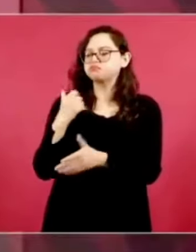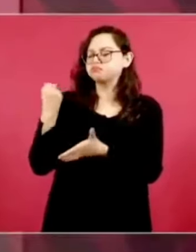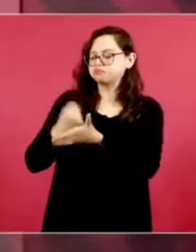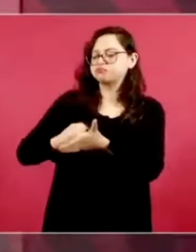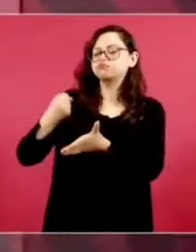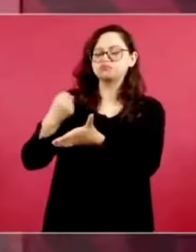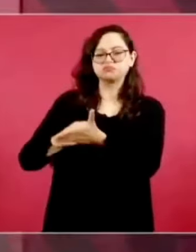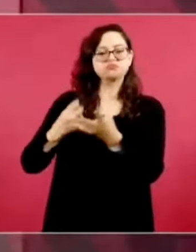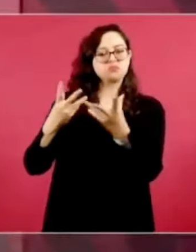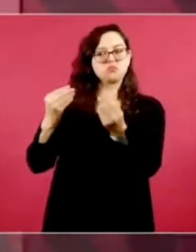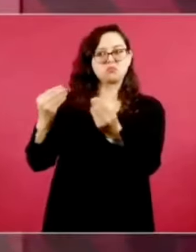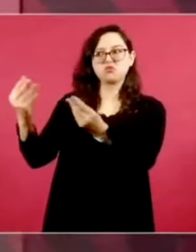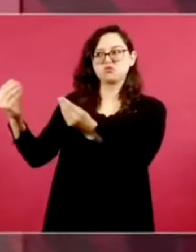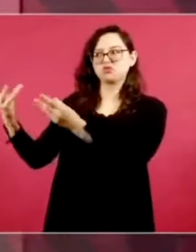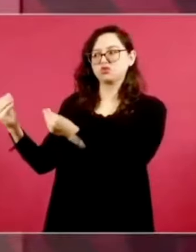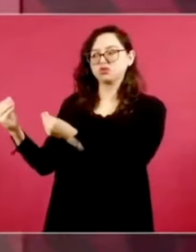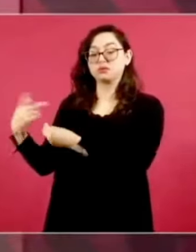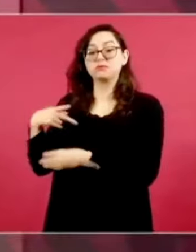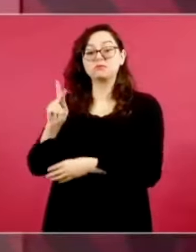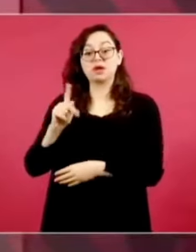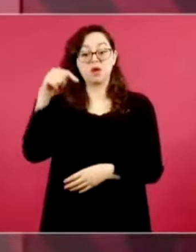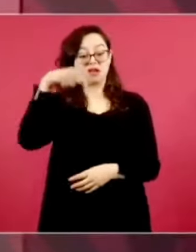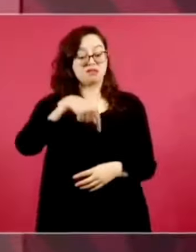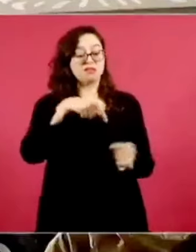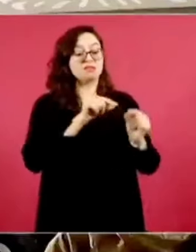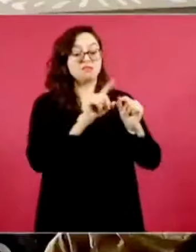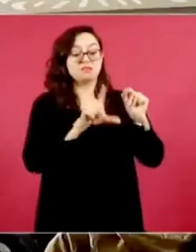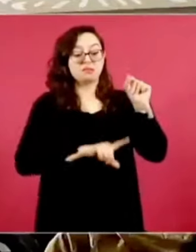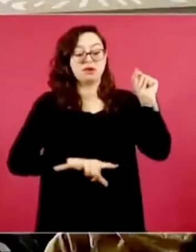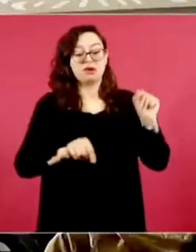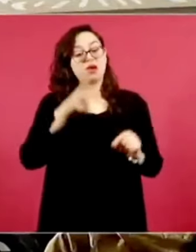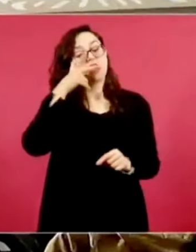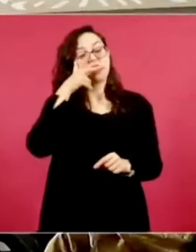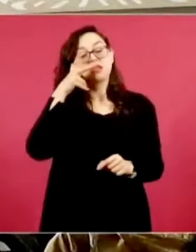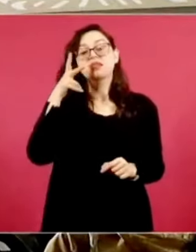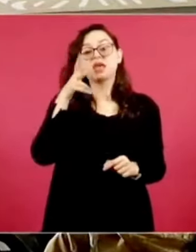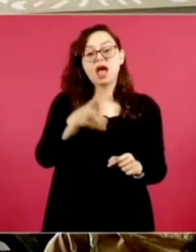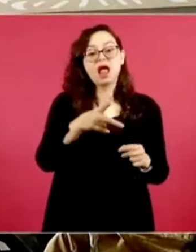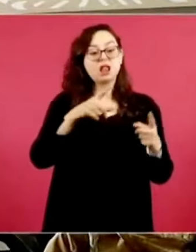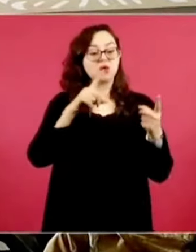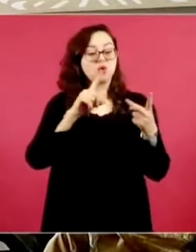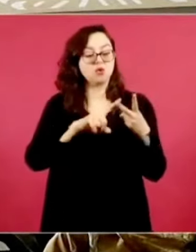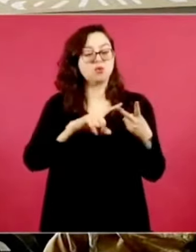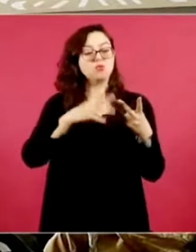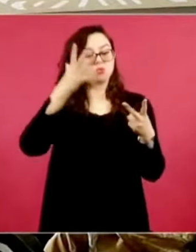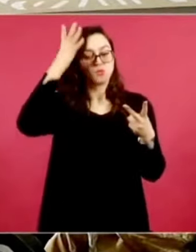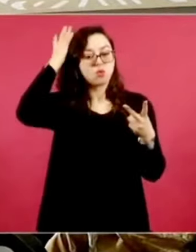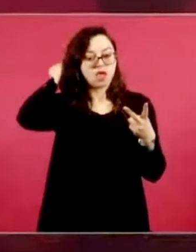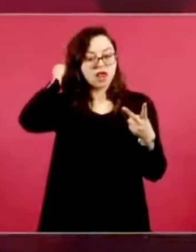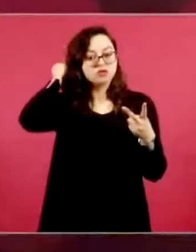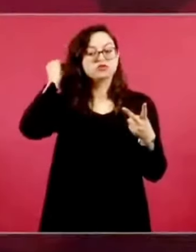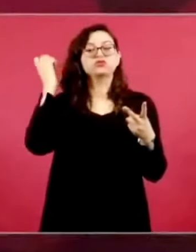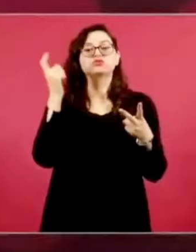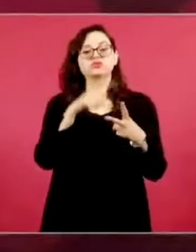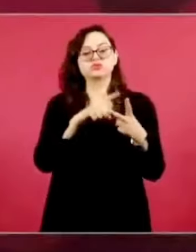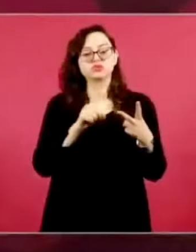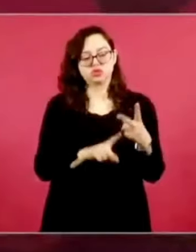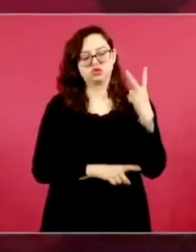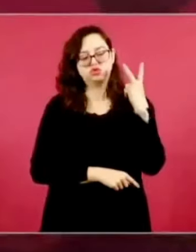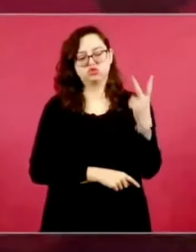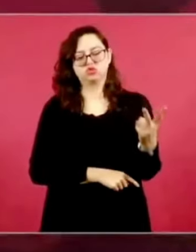Sí, pero Hidalgo y Morelos, pero sobre todo Hidalgo, los